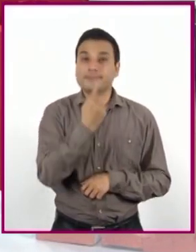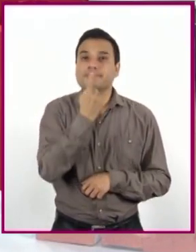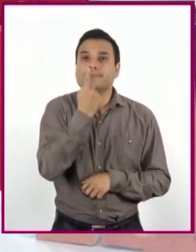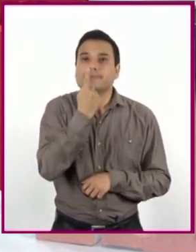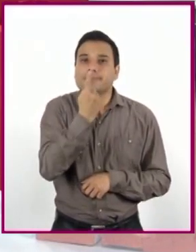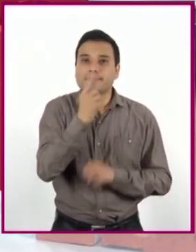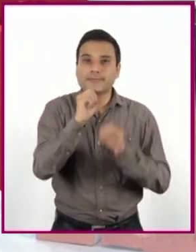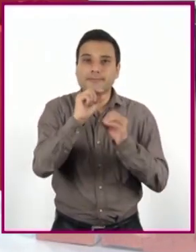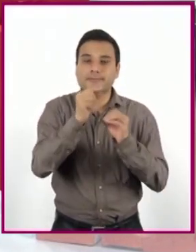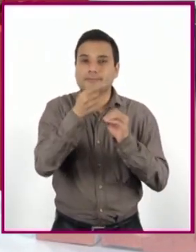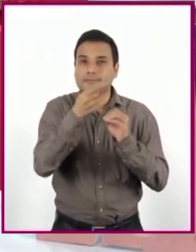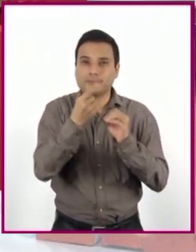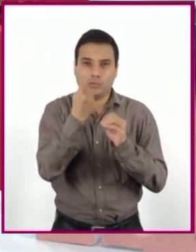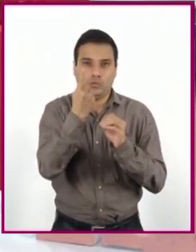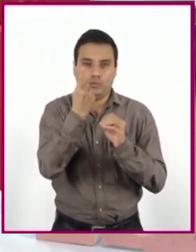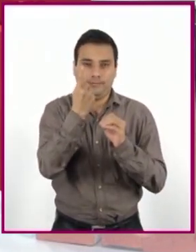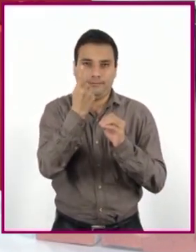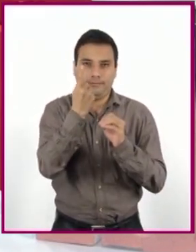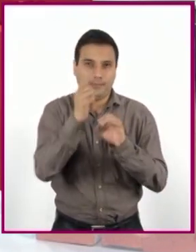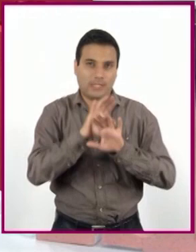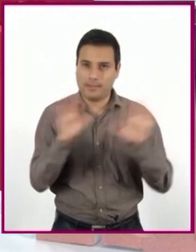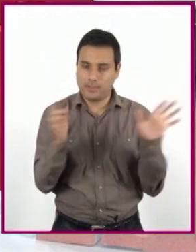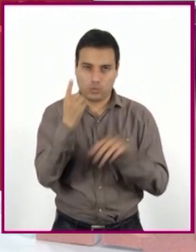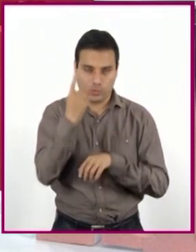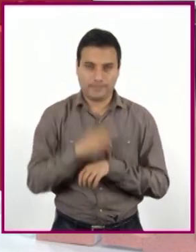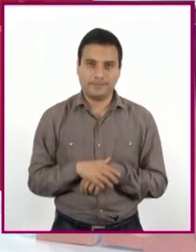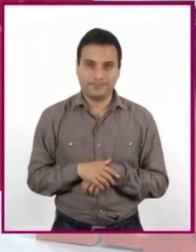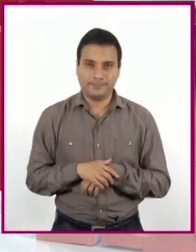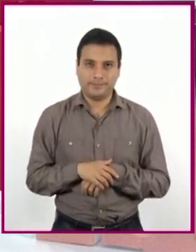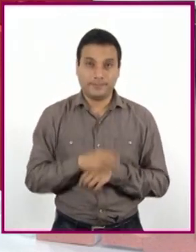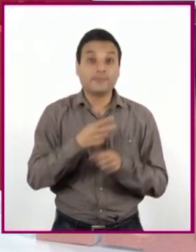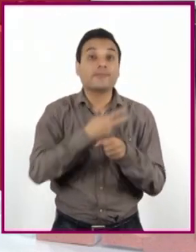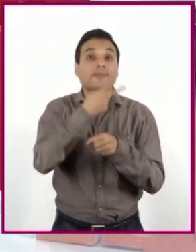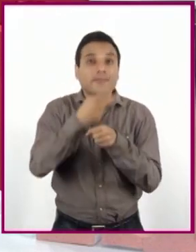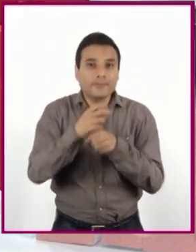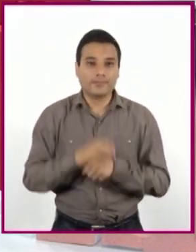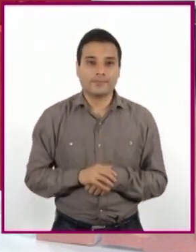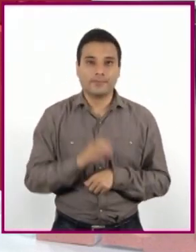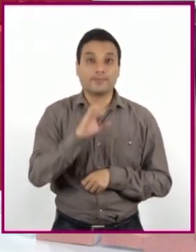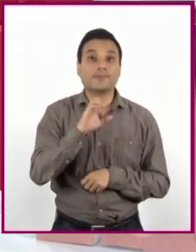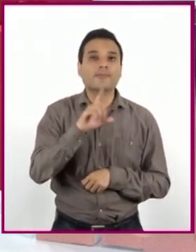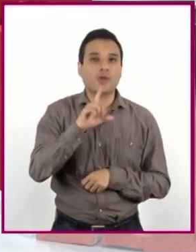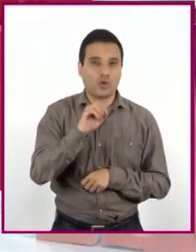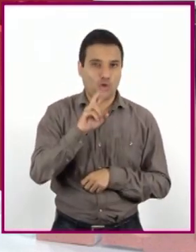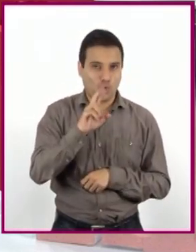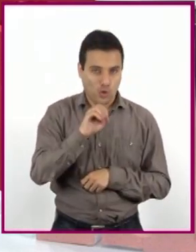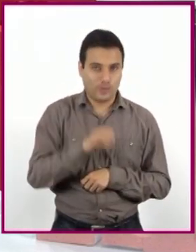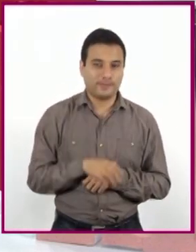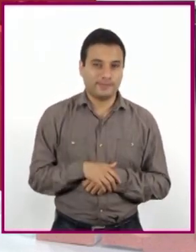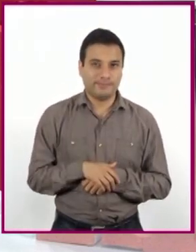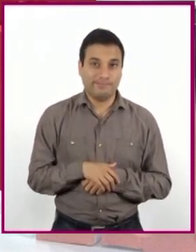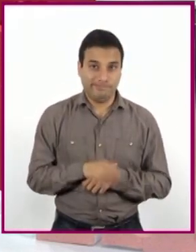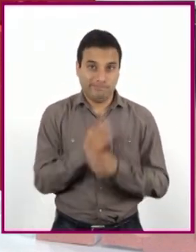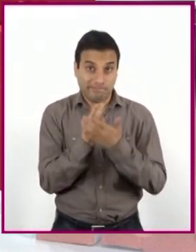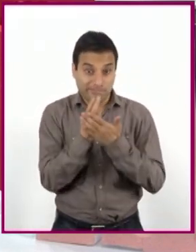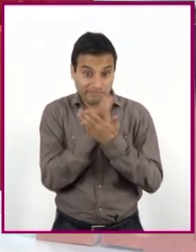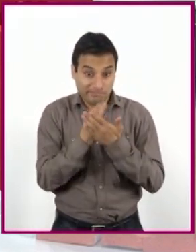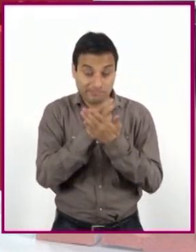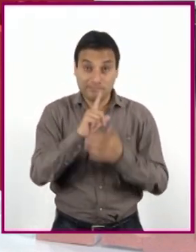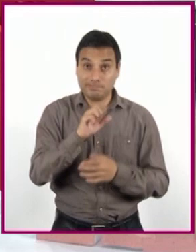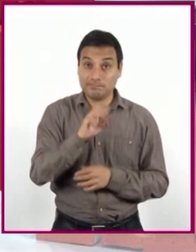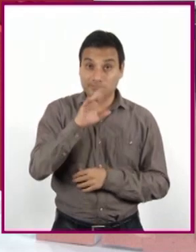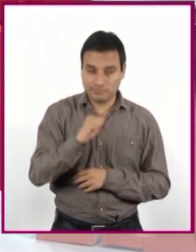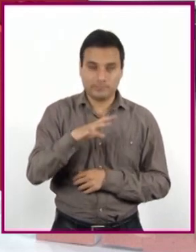que compartir o electrón de valencia. El segundo símbolo es el cloro, que al hacer la estructura de Lewis tiene